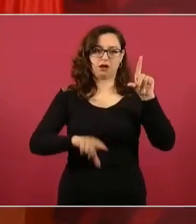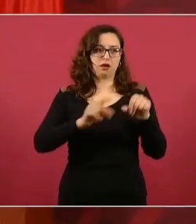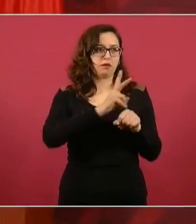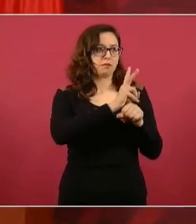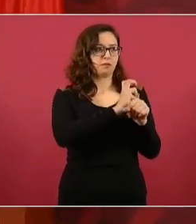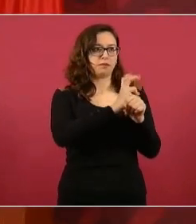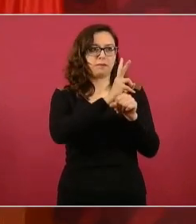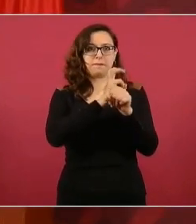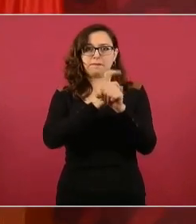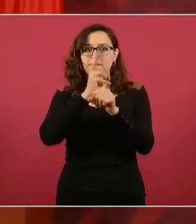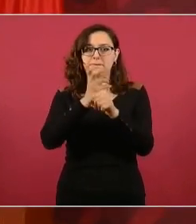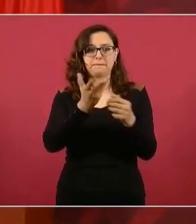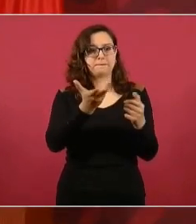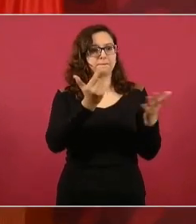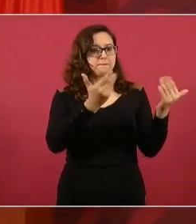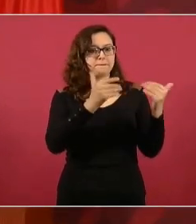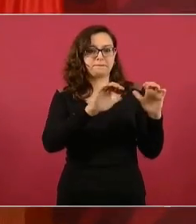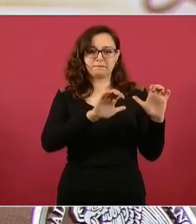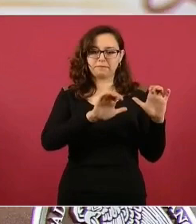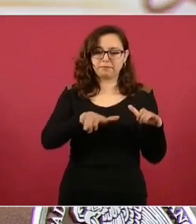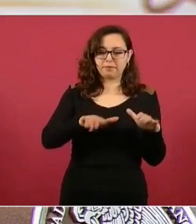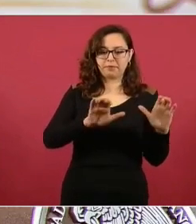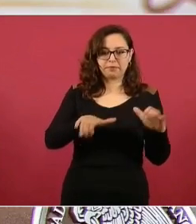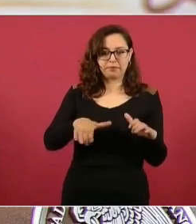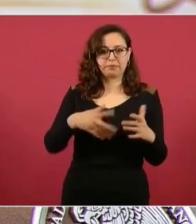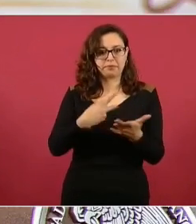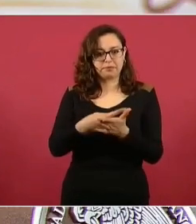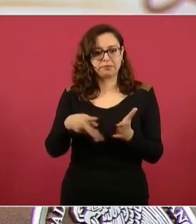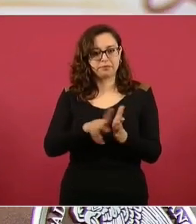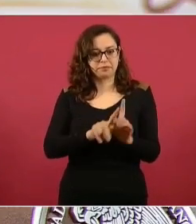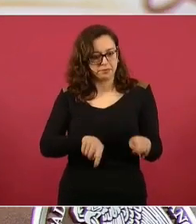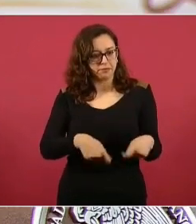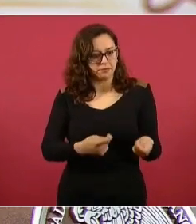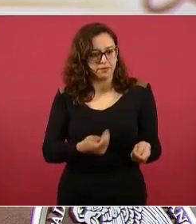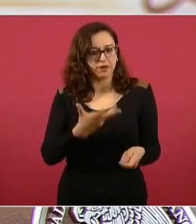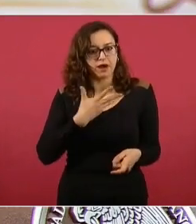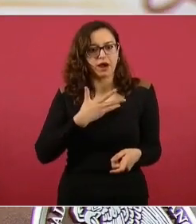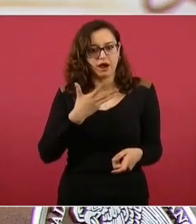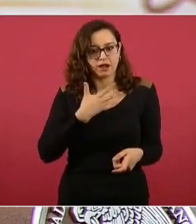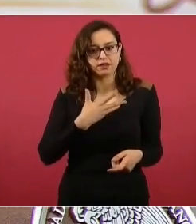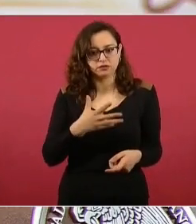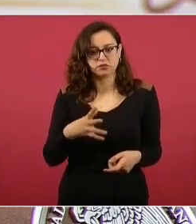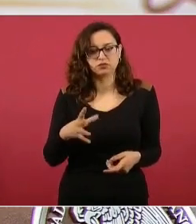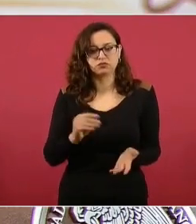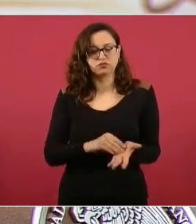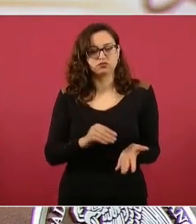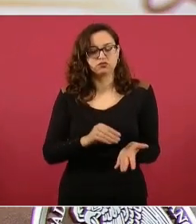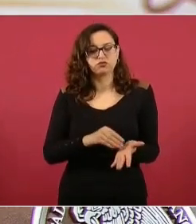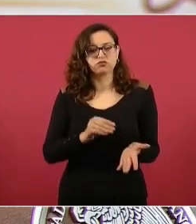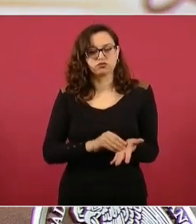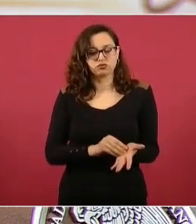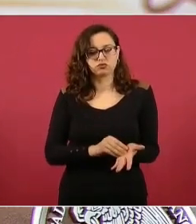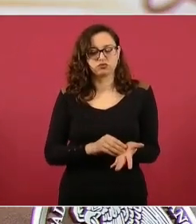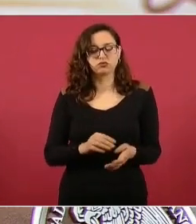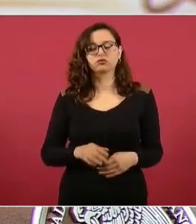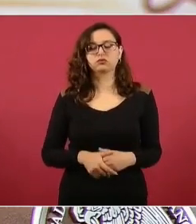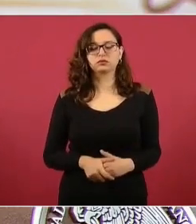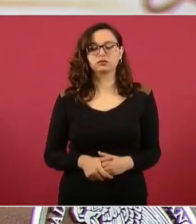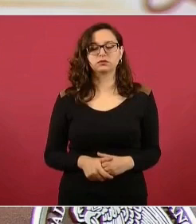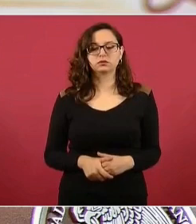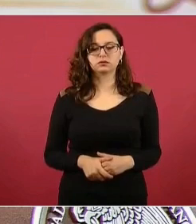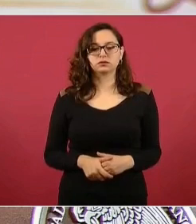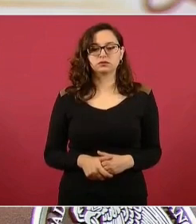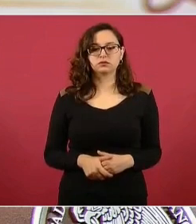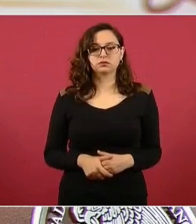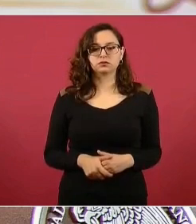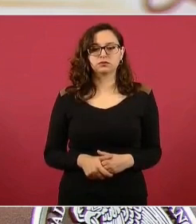ingresar a médicos especialistas punto gob.mx para conocer en donde sigue habiendo vacantes y oferta para ellas